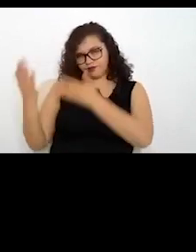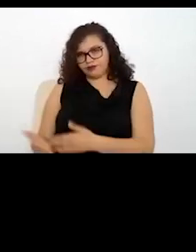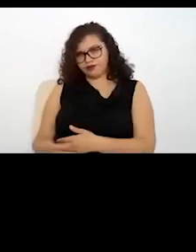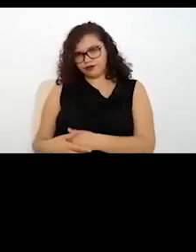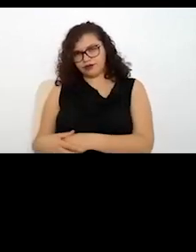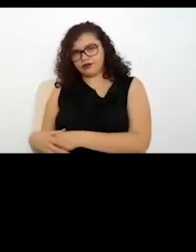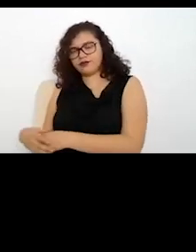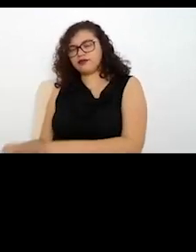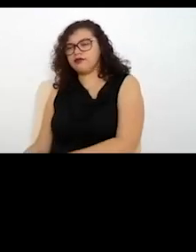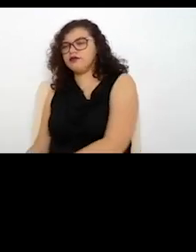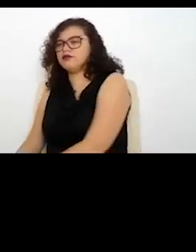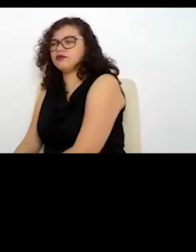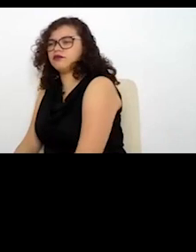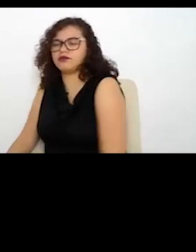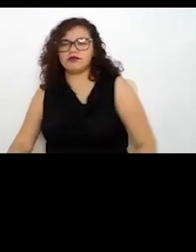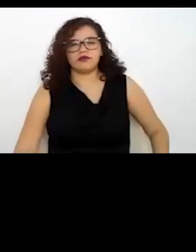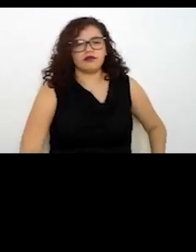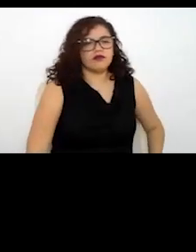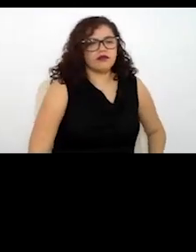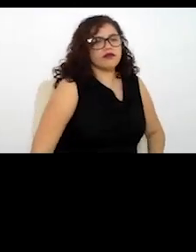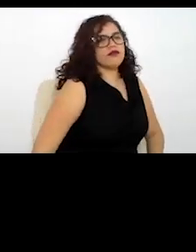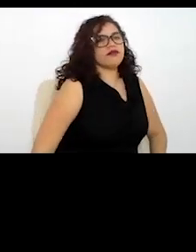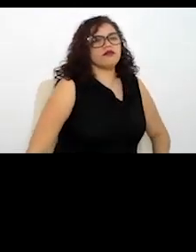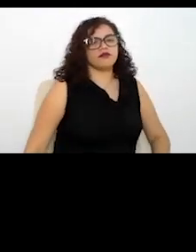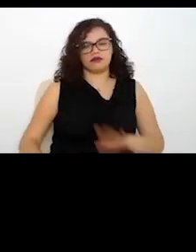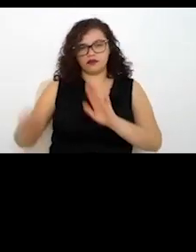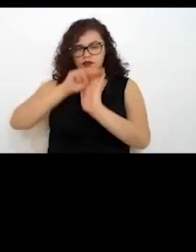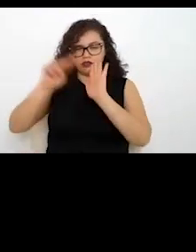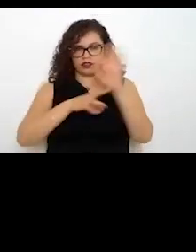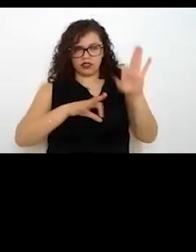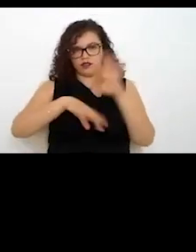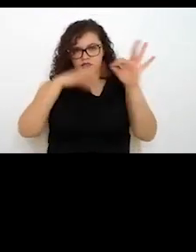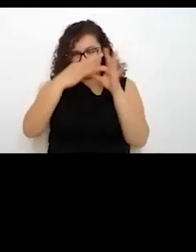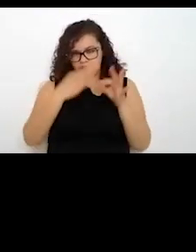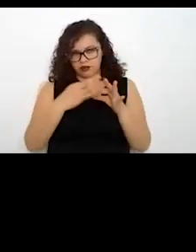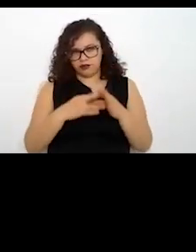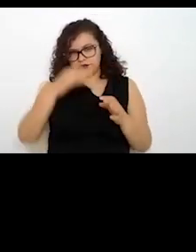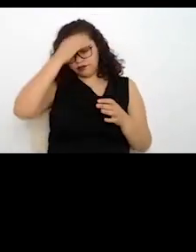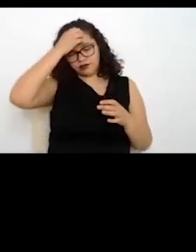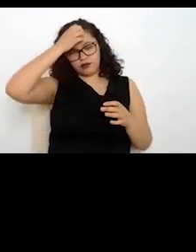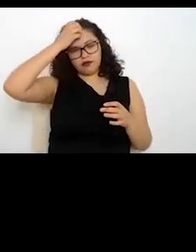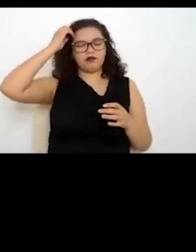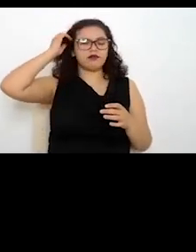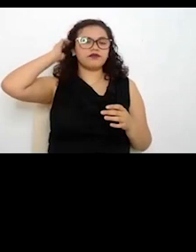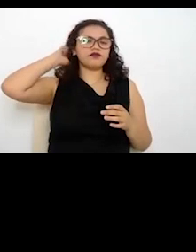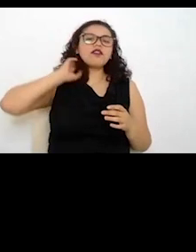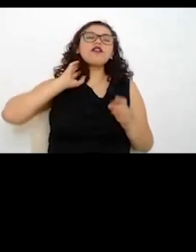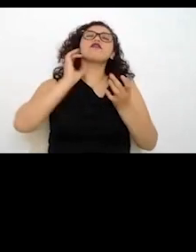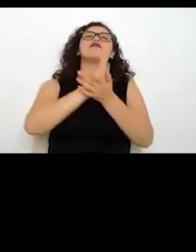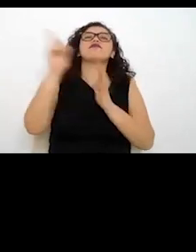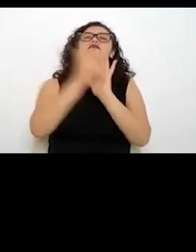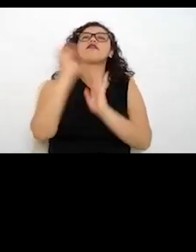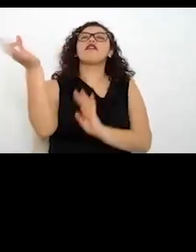la primera es cumplir con cualquiera de las normas de trabajo. Esto quiere decir no solo la Ley Federal del Trabajo, sino también